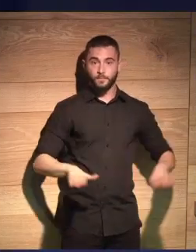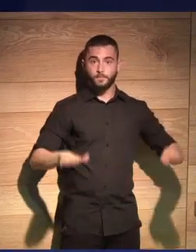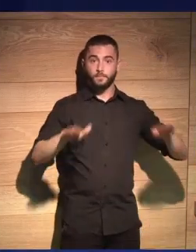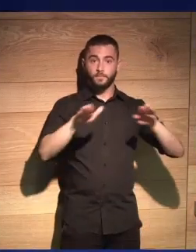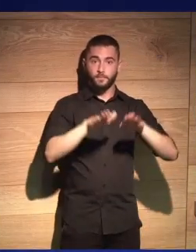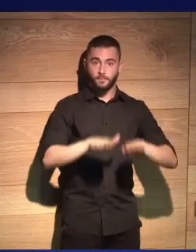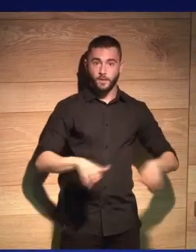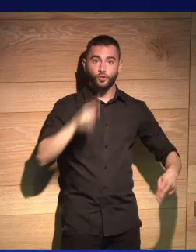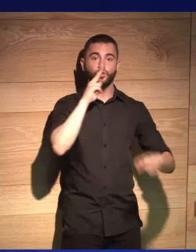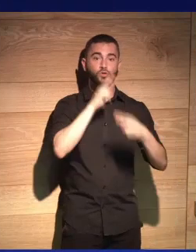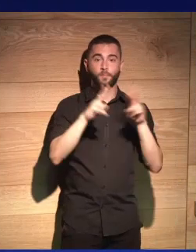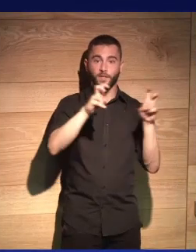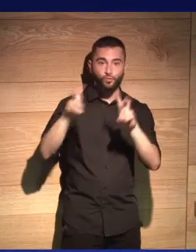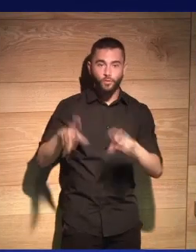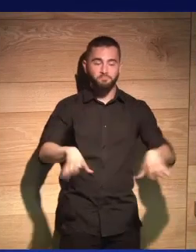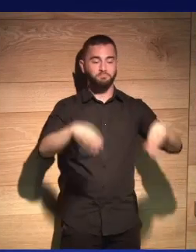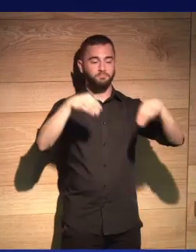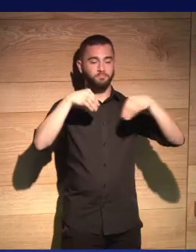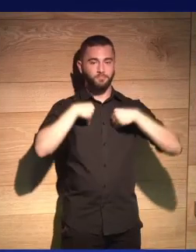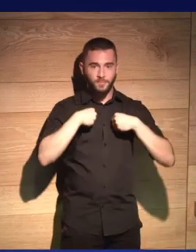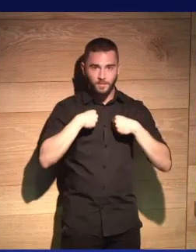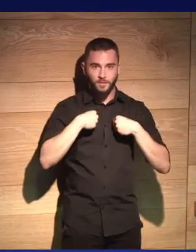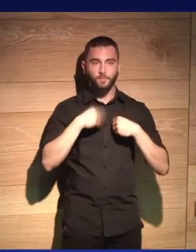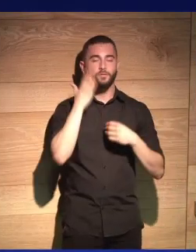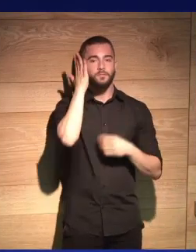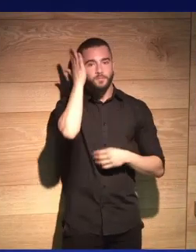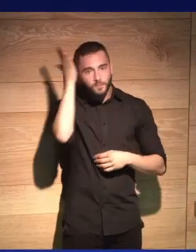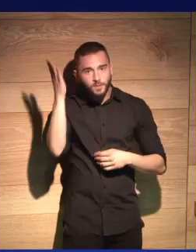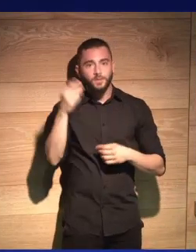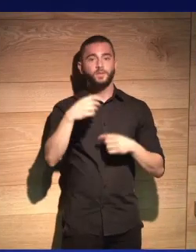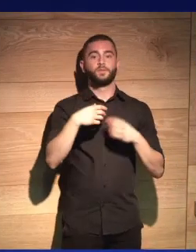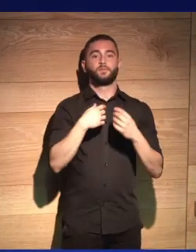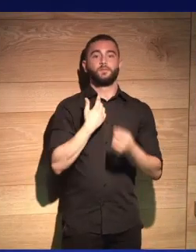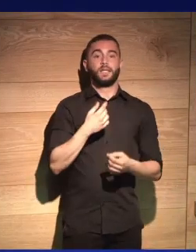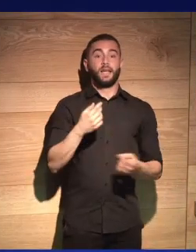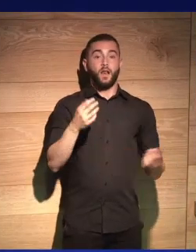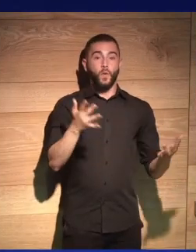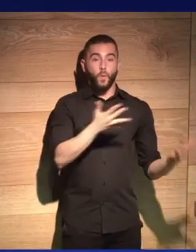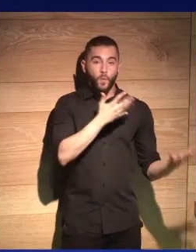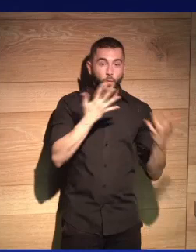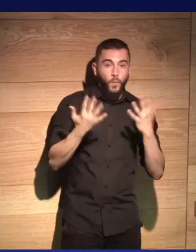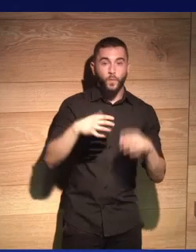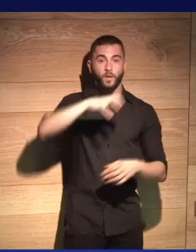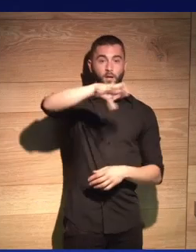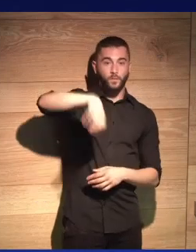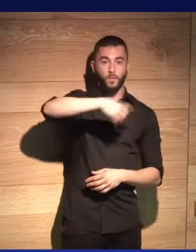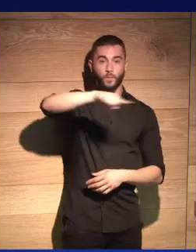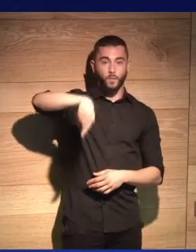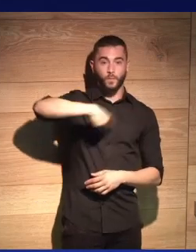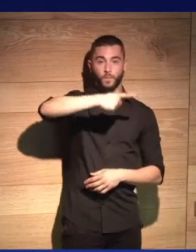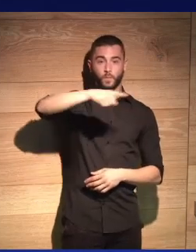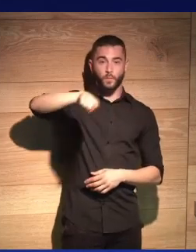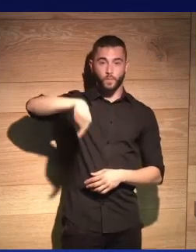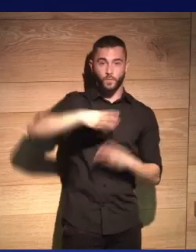nuevos nombres, con el ventilador de techo rebanando el denso aire de la habitación, haciéndolo girar, más